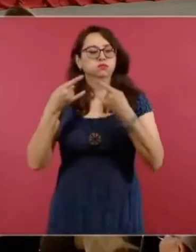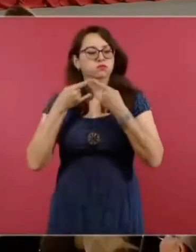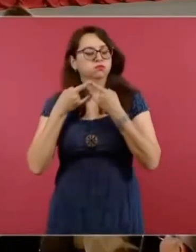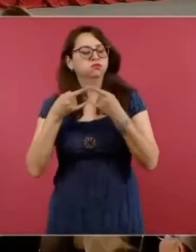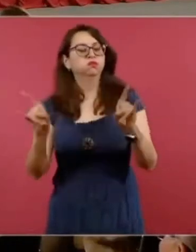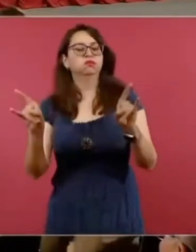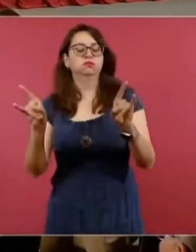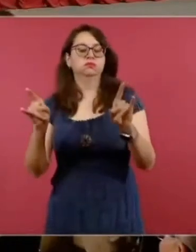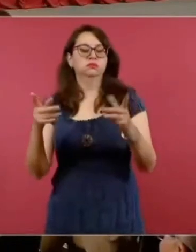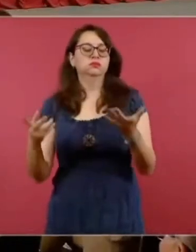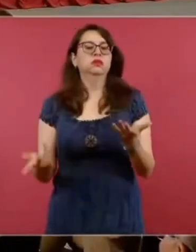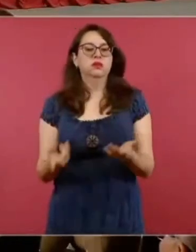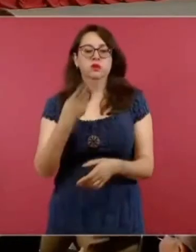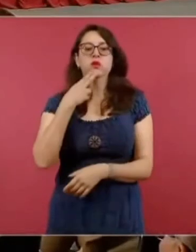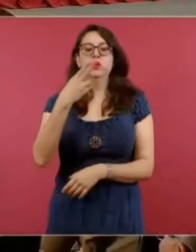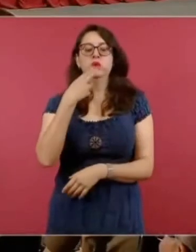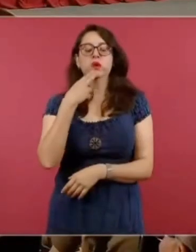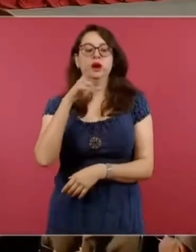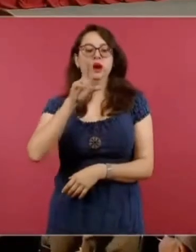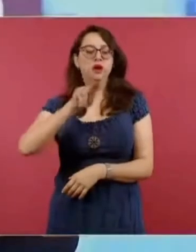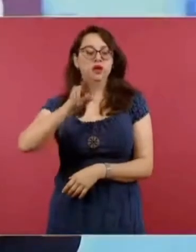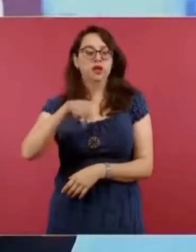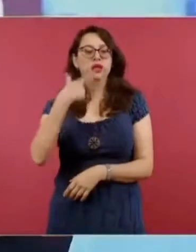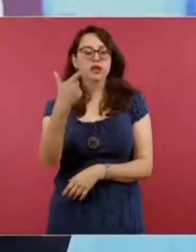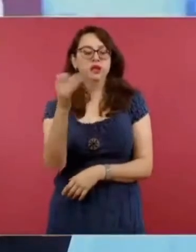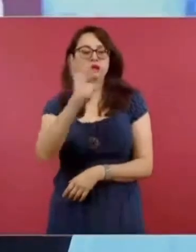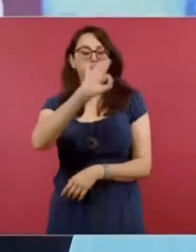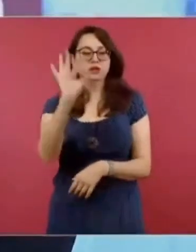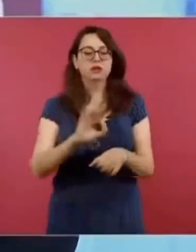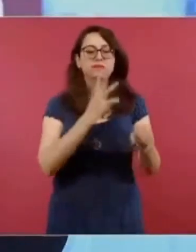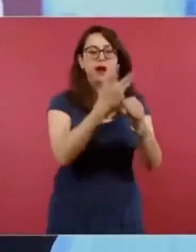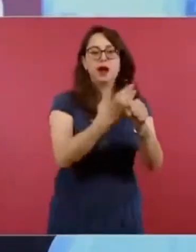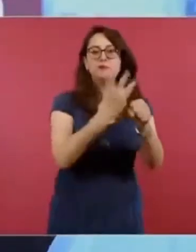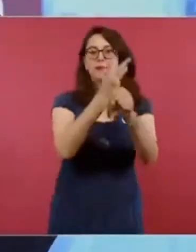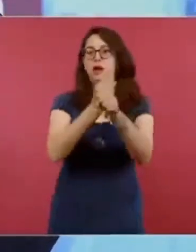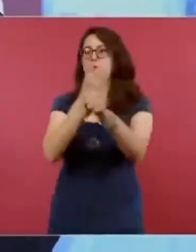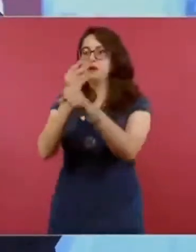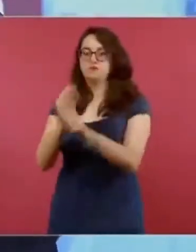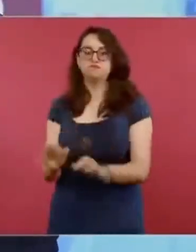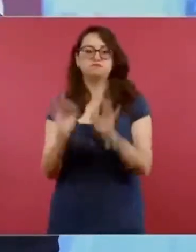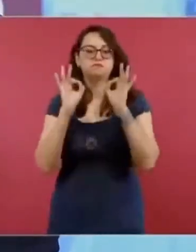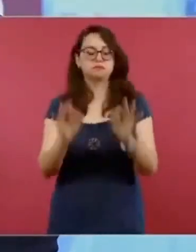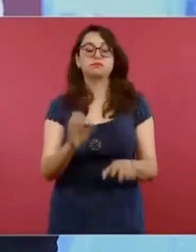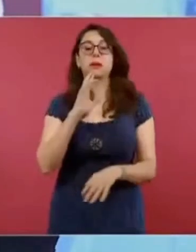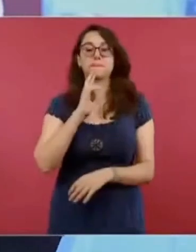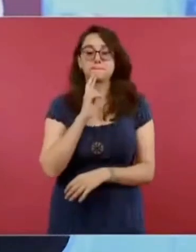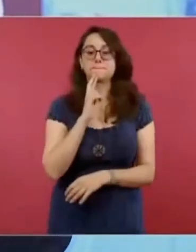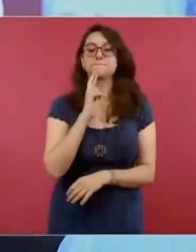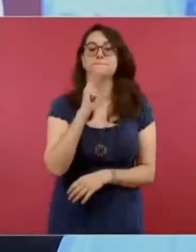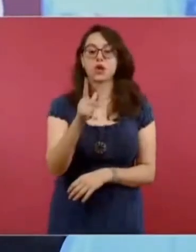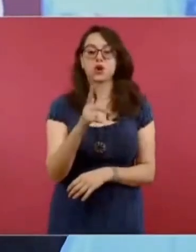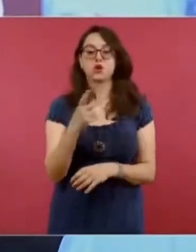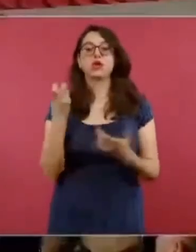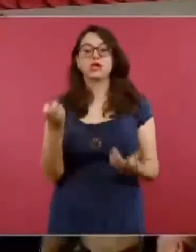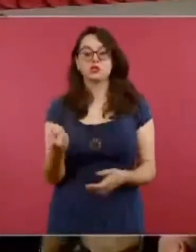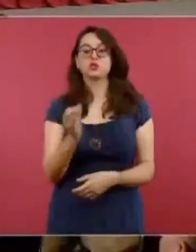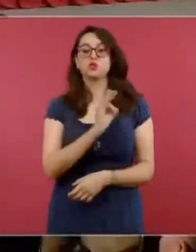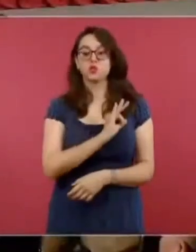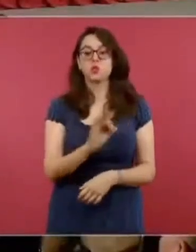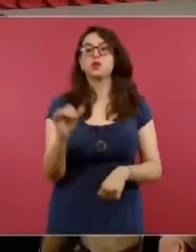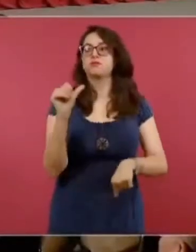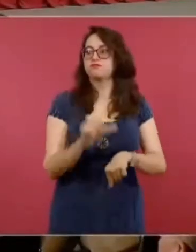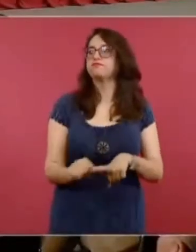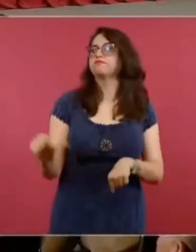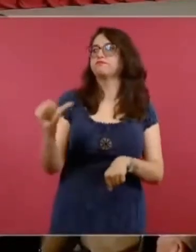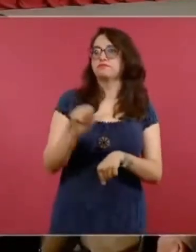87% de los quirófanos tuvieron pues una intervención de mejora que ya se observa en mayor productividad quirúrgica, es decir, en más